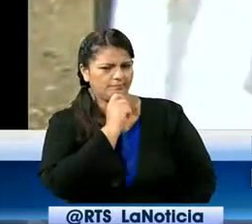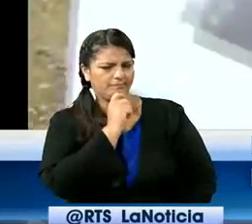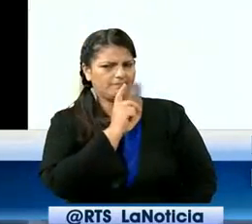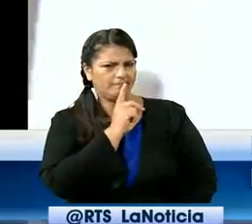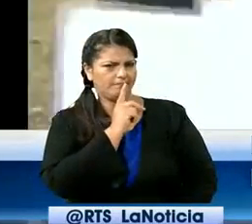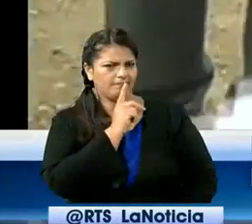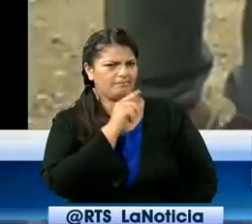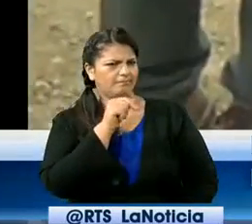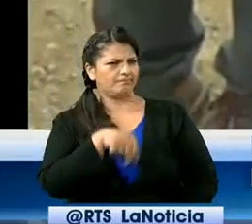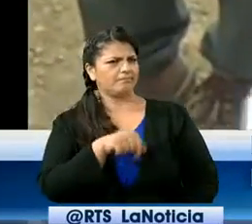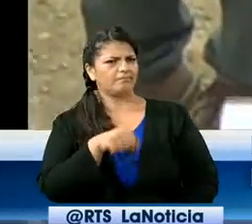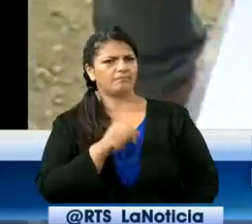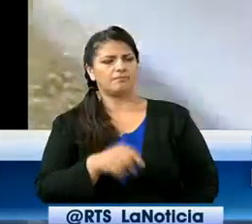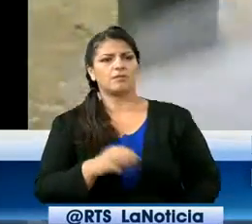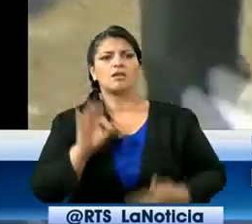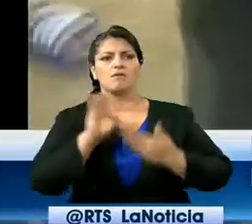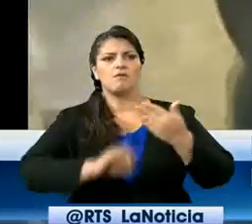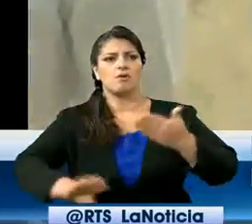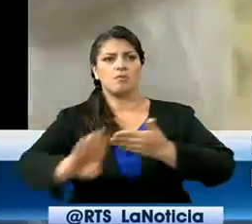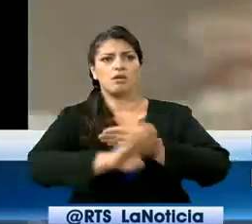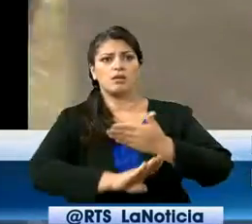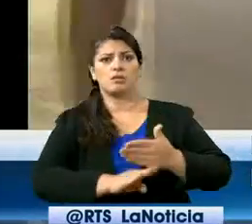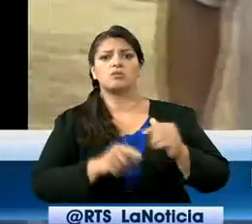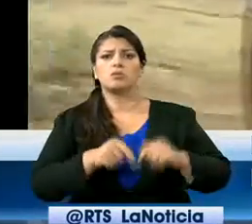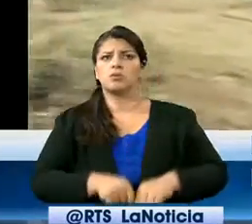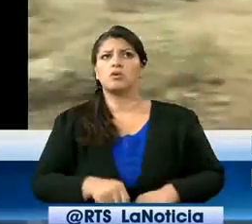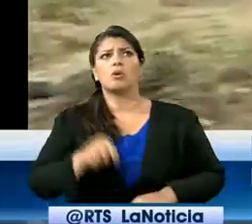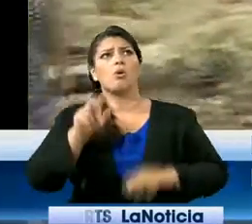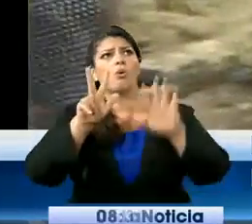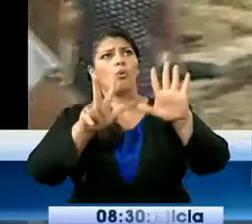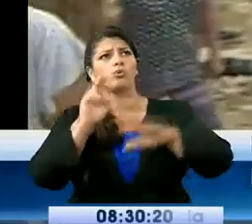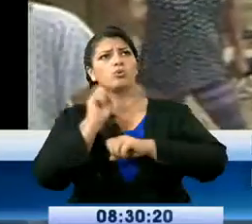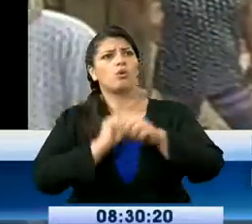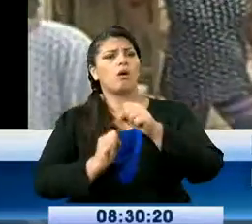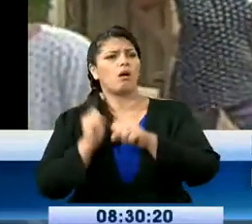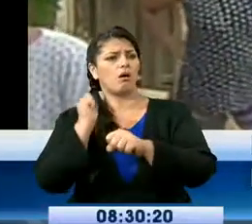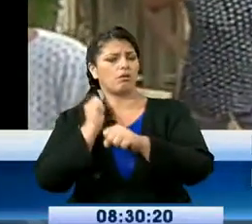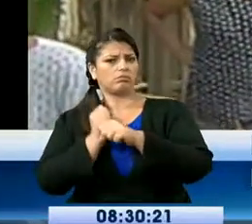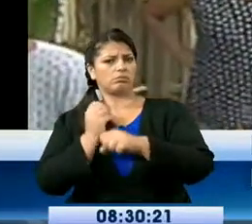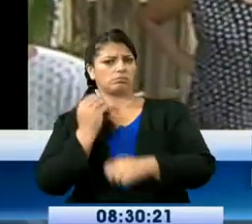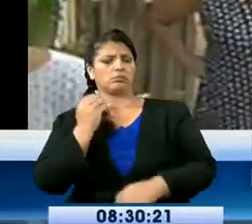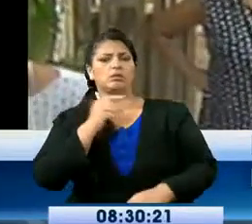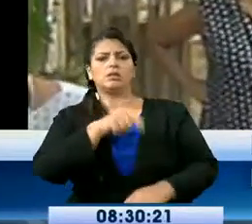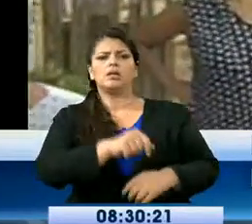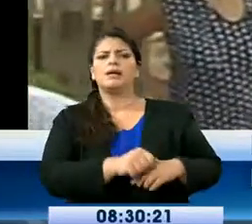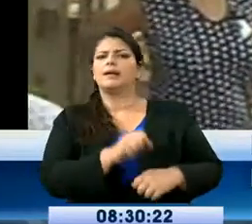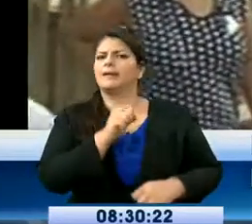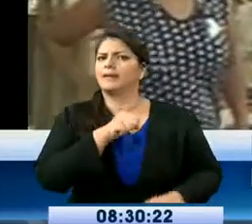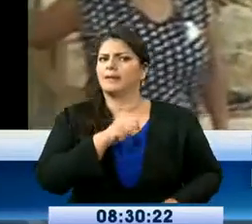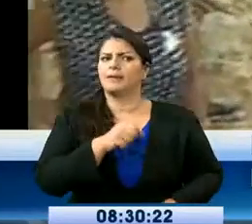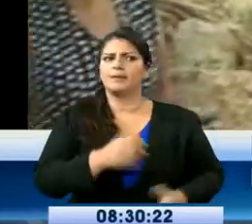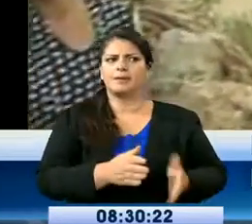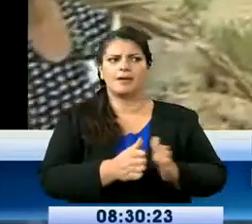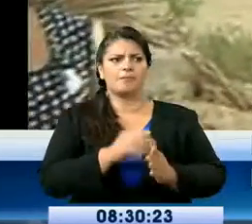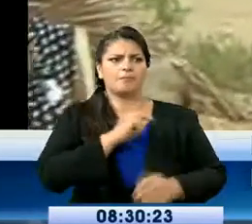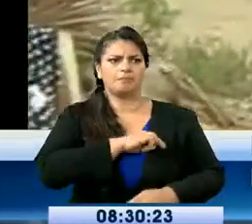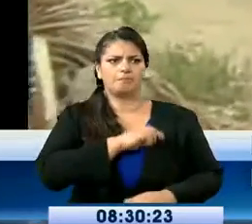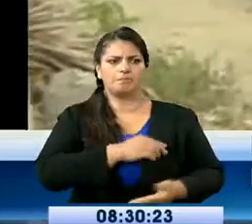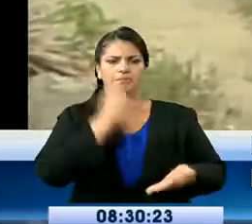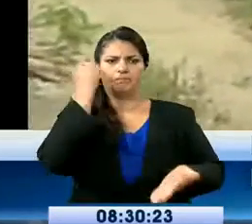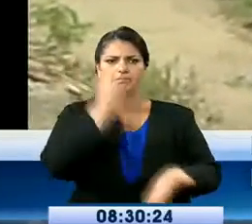años de legalizado. No hace cuánto tiempo llegaron aquí. Aquí llegaron hace ustedes, hace casi 30 años, obviamente. Pero